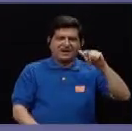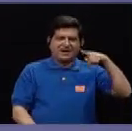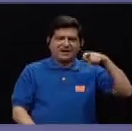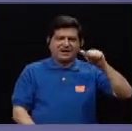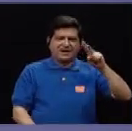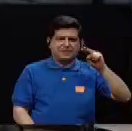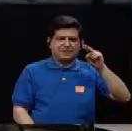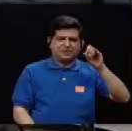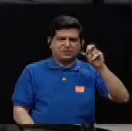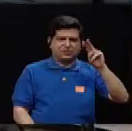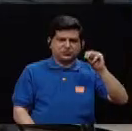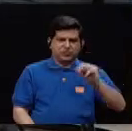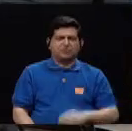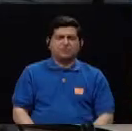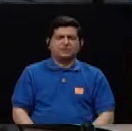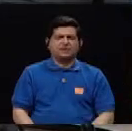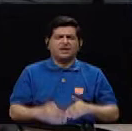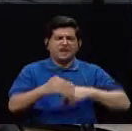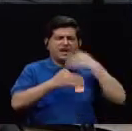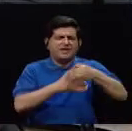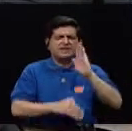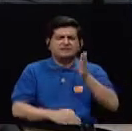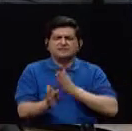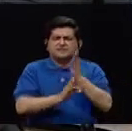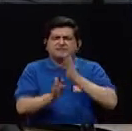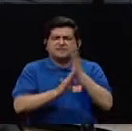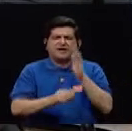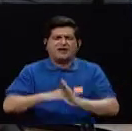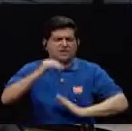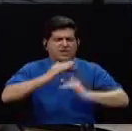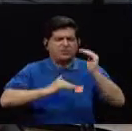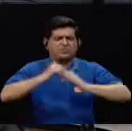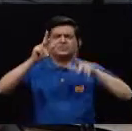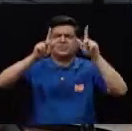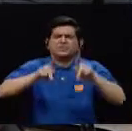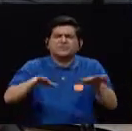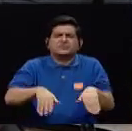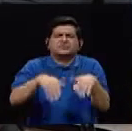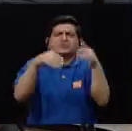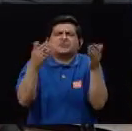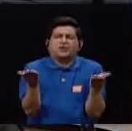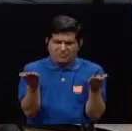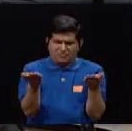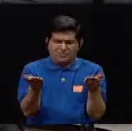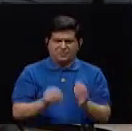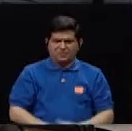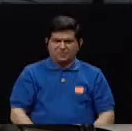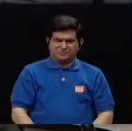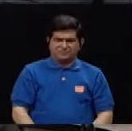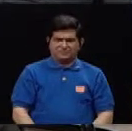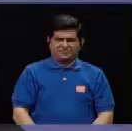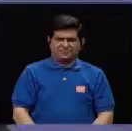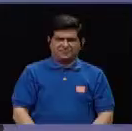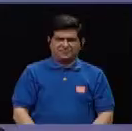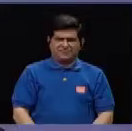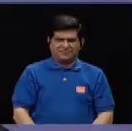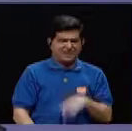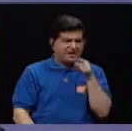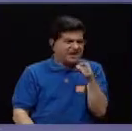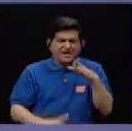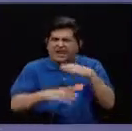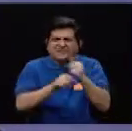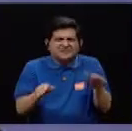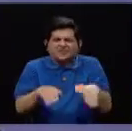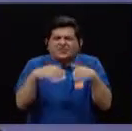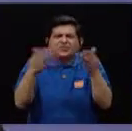Adelantándome un poquito ya en tu trayectoria, ¿cómo se construye un personaje, Alejandra? ¿Cómo Bueno, se